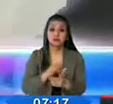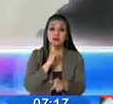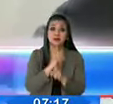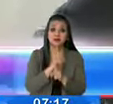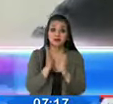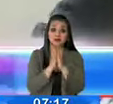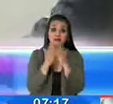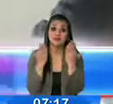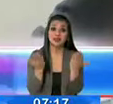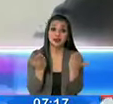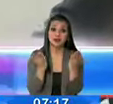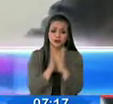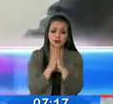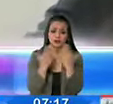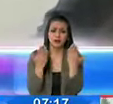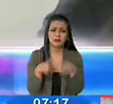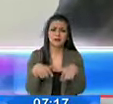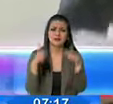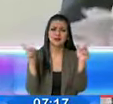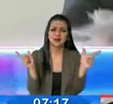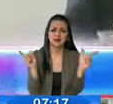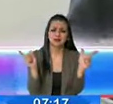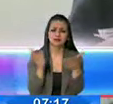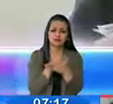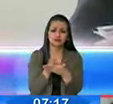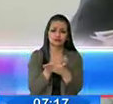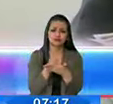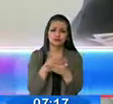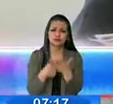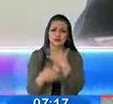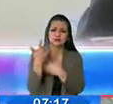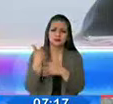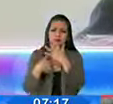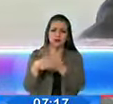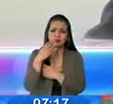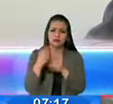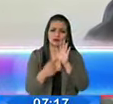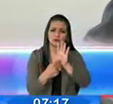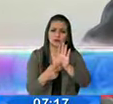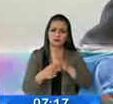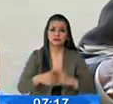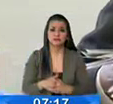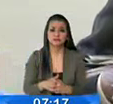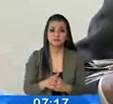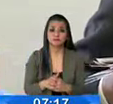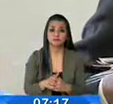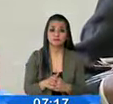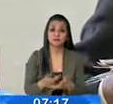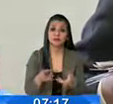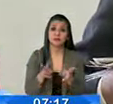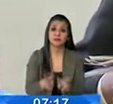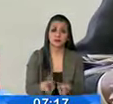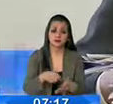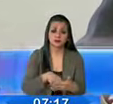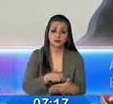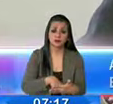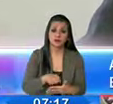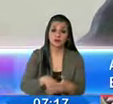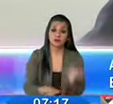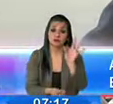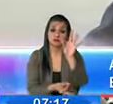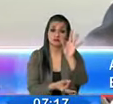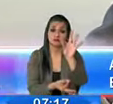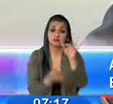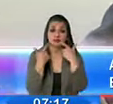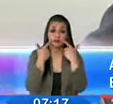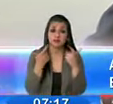pasquín más grande de la historia. Y un pasquín en el que hay las firmas de un